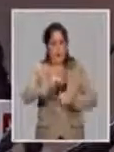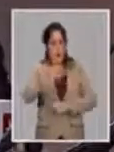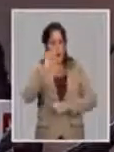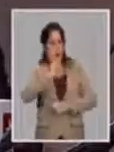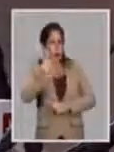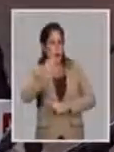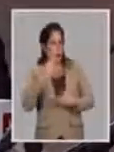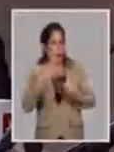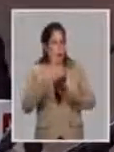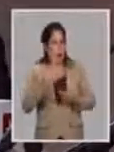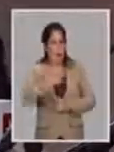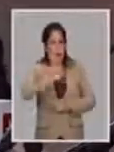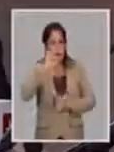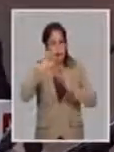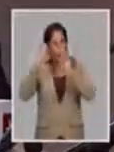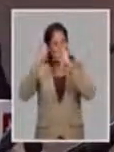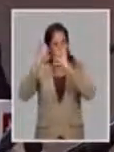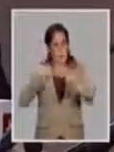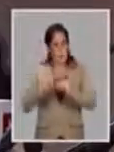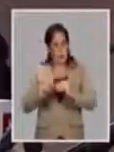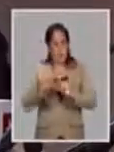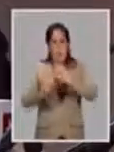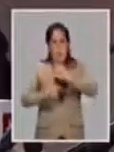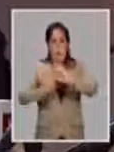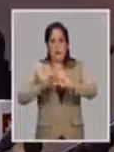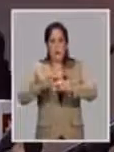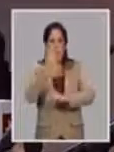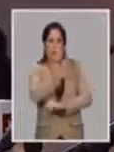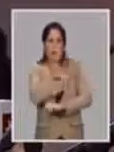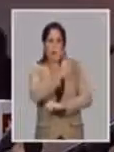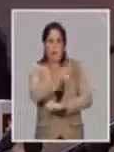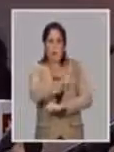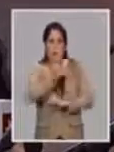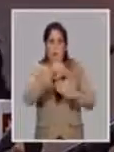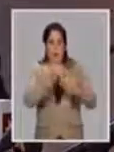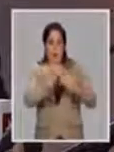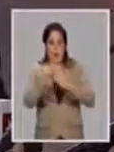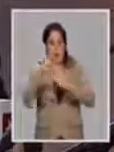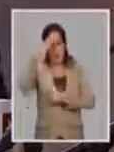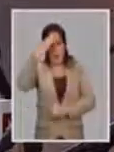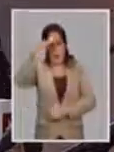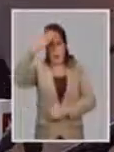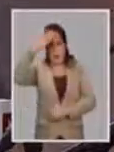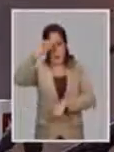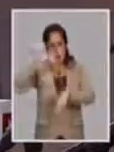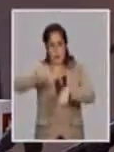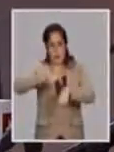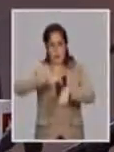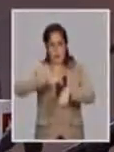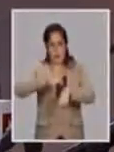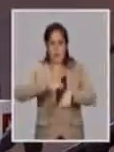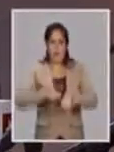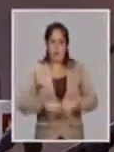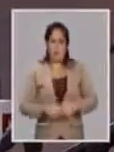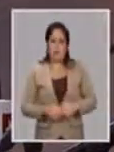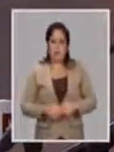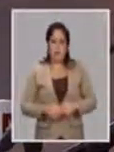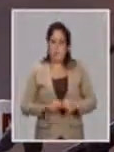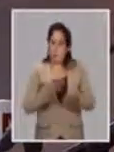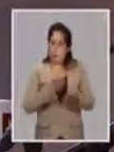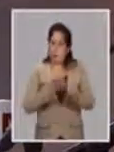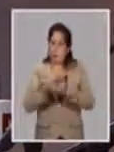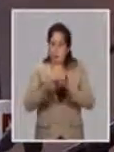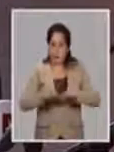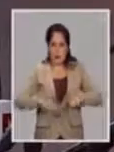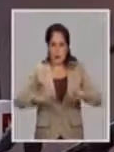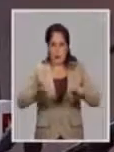se ha obtenido, por dónde vamos, cuáles son los resultados que vienen obteniendo los candidatos líderes en este momento en las vacunas en nuestro país.